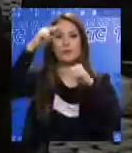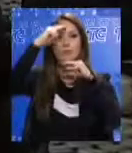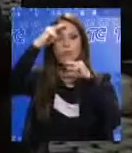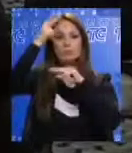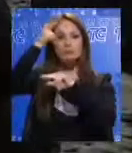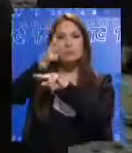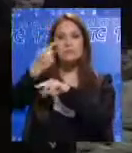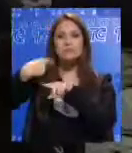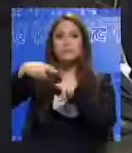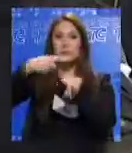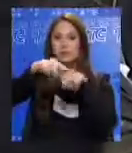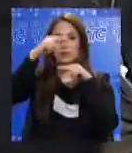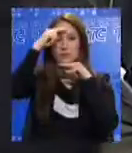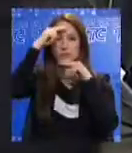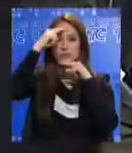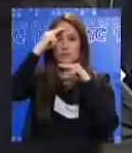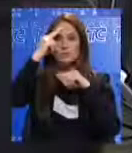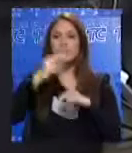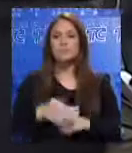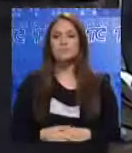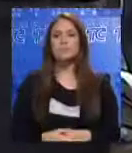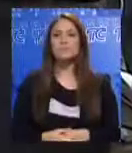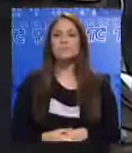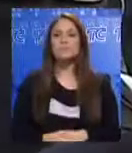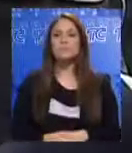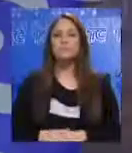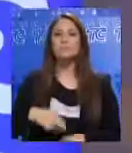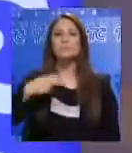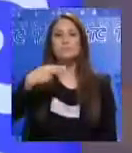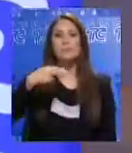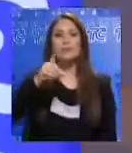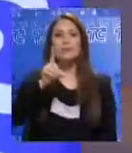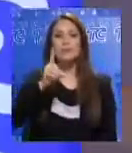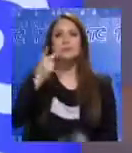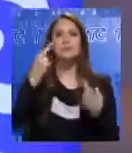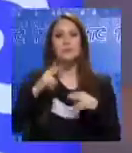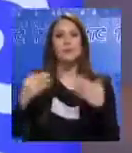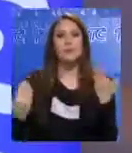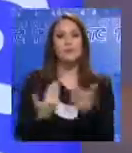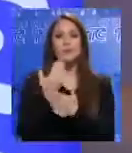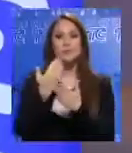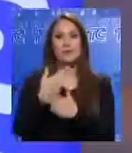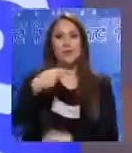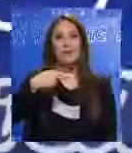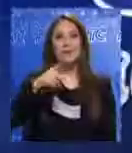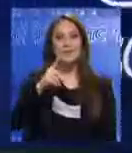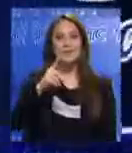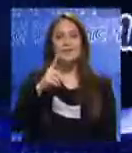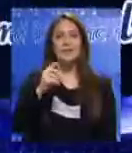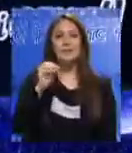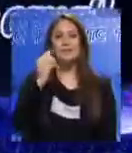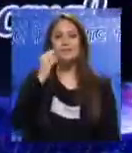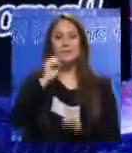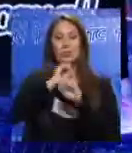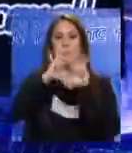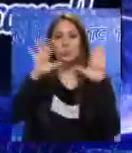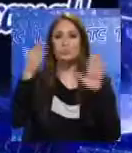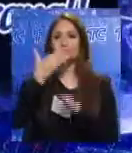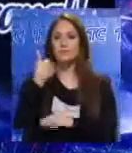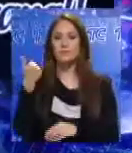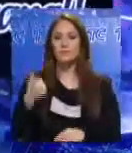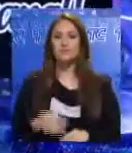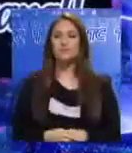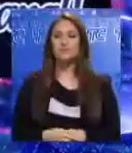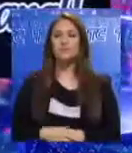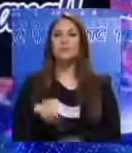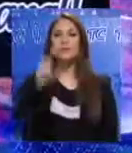Guayaquil y los playout para la emisión en HD, que es nuestra proyección.